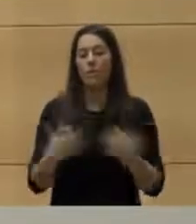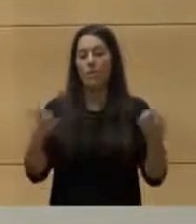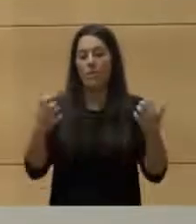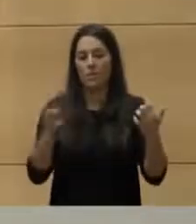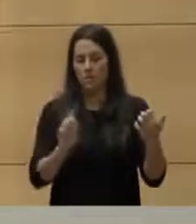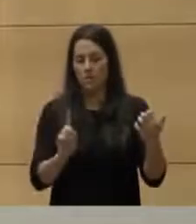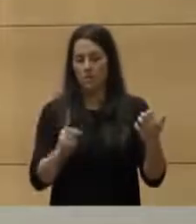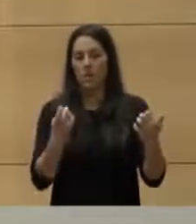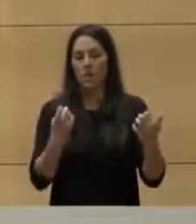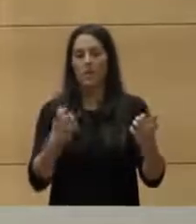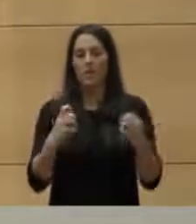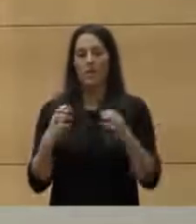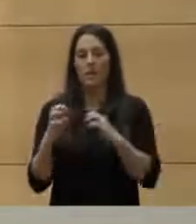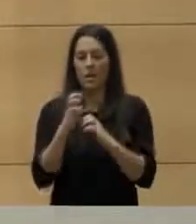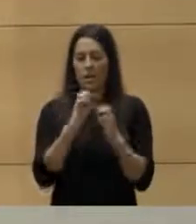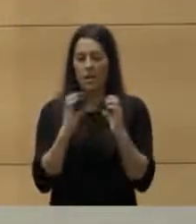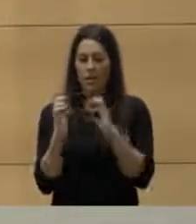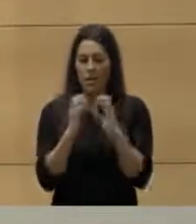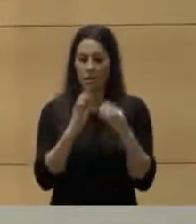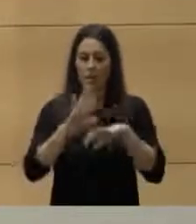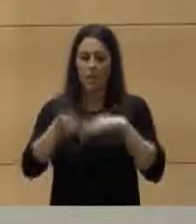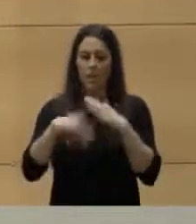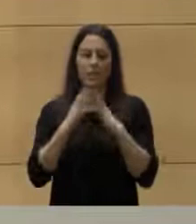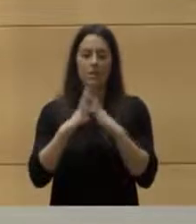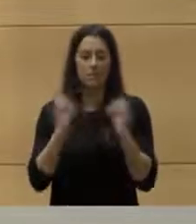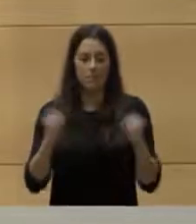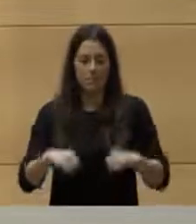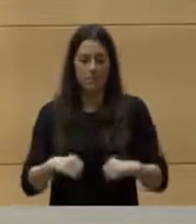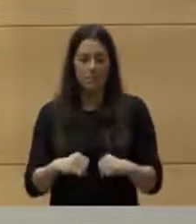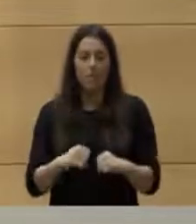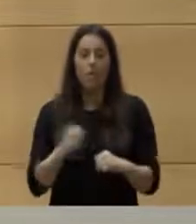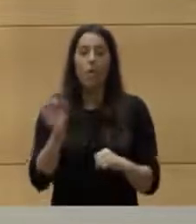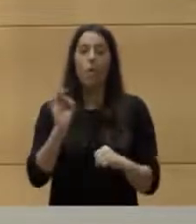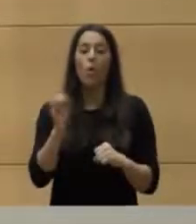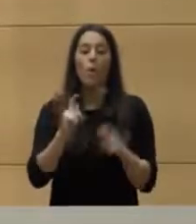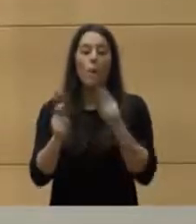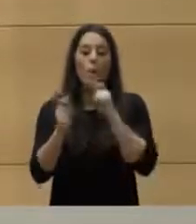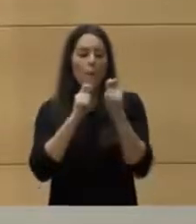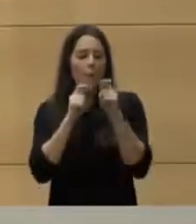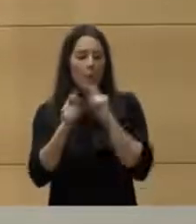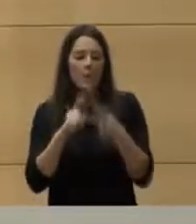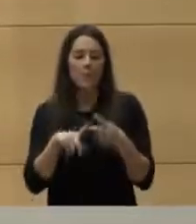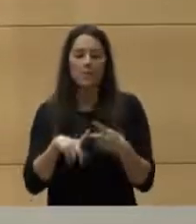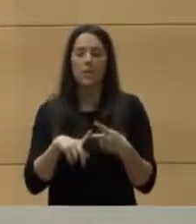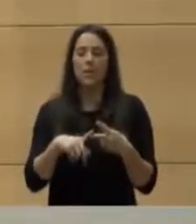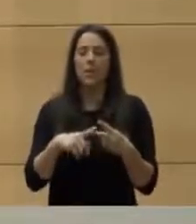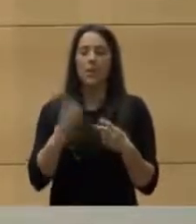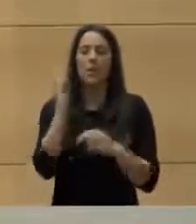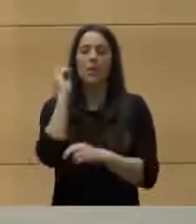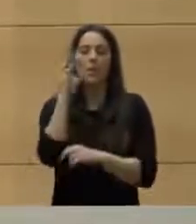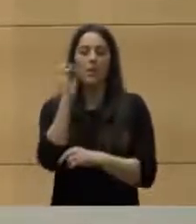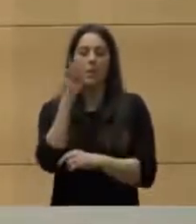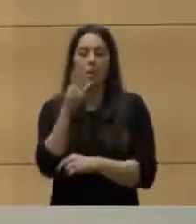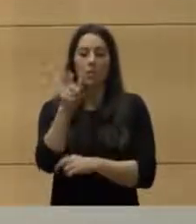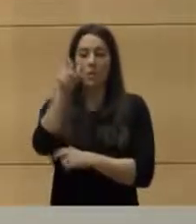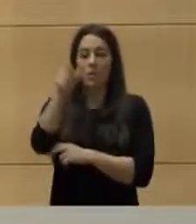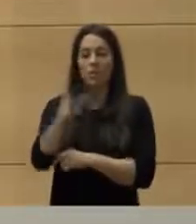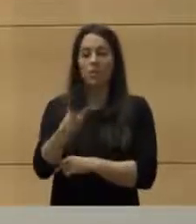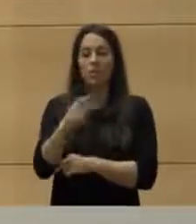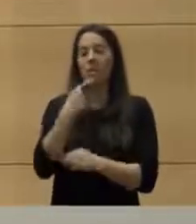debate, ni a las ruedas de prensa, ni a los discursos de los principales dirigentes llamados